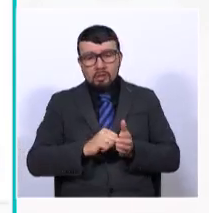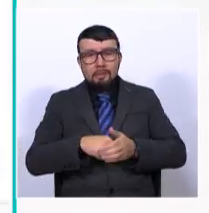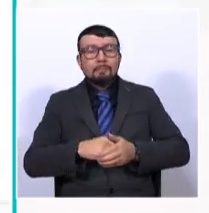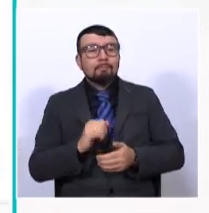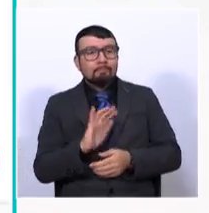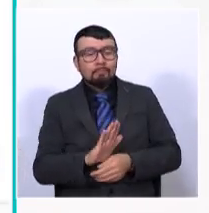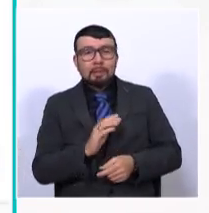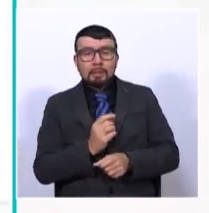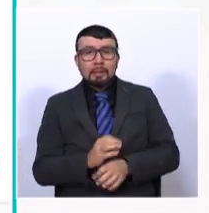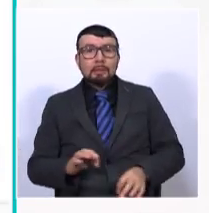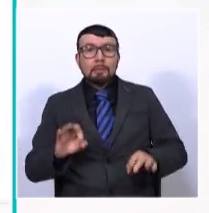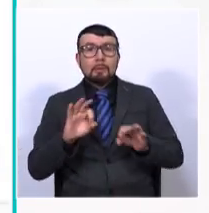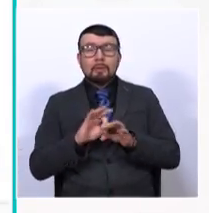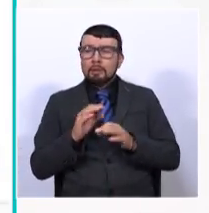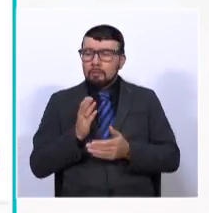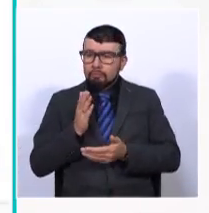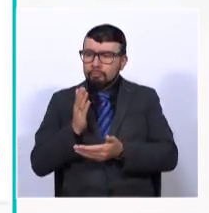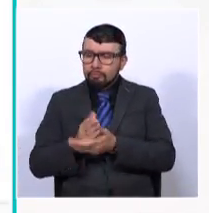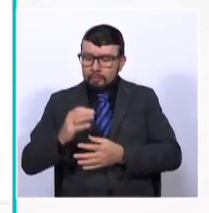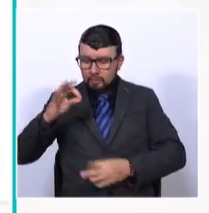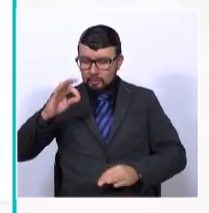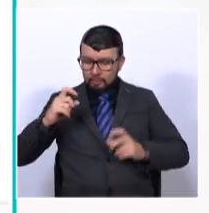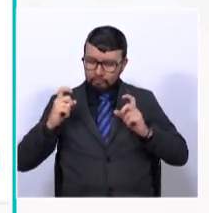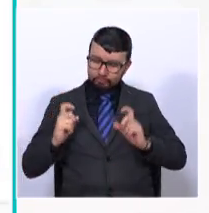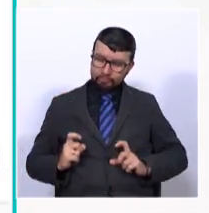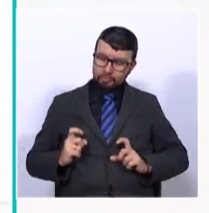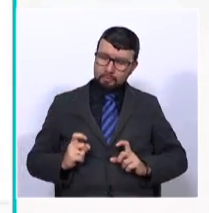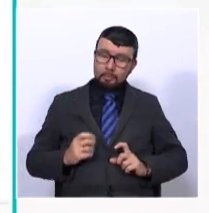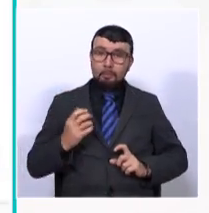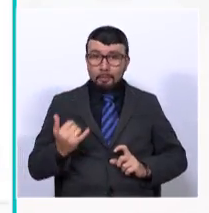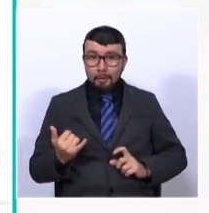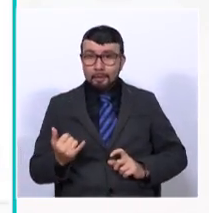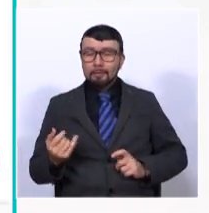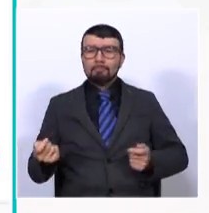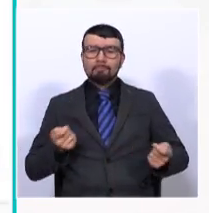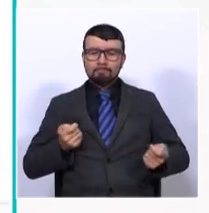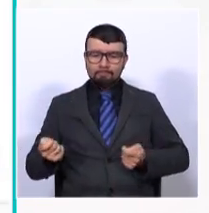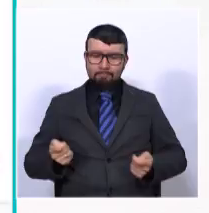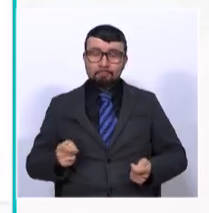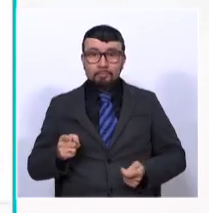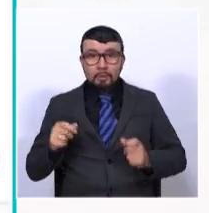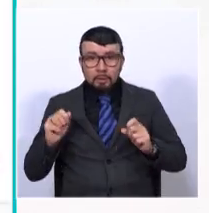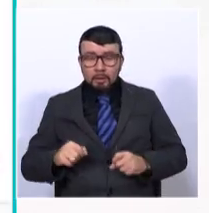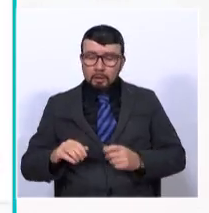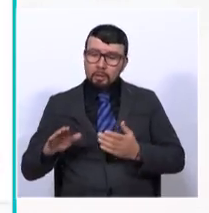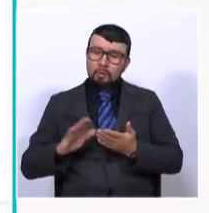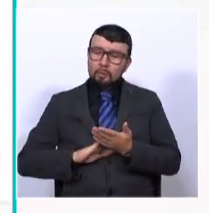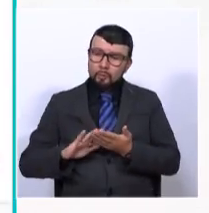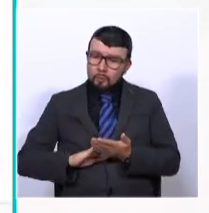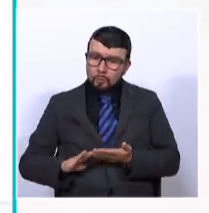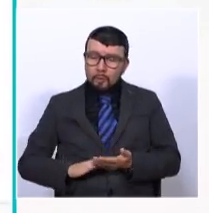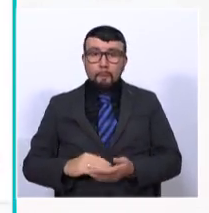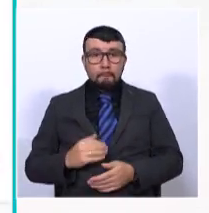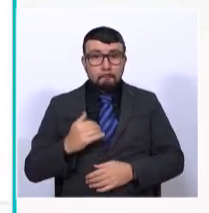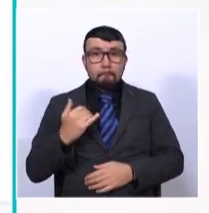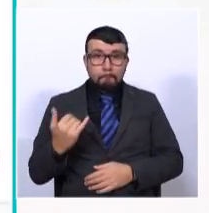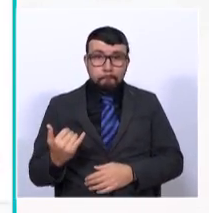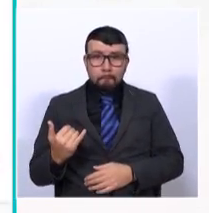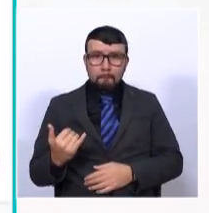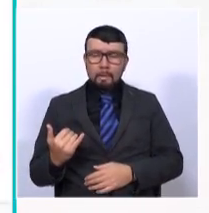la radiografía para que con las radiografías uno pueda evaluar